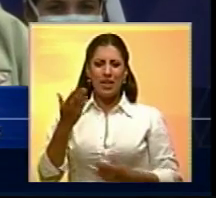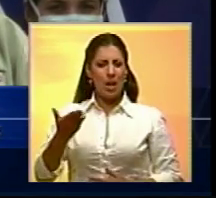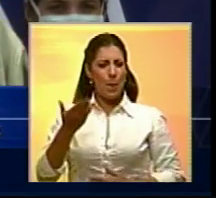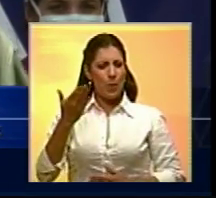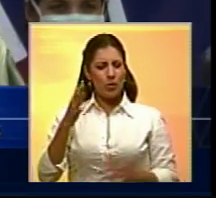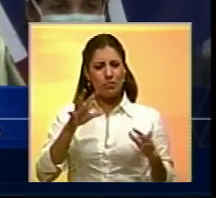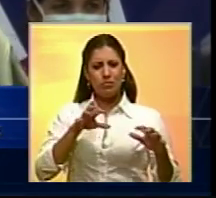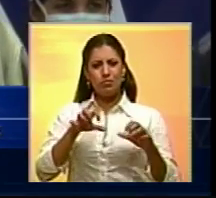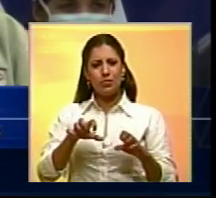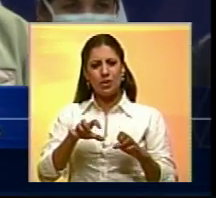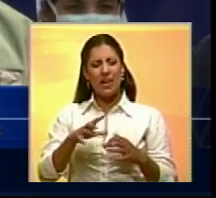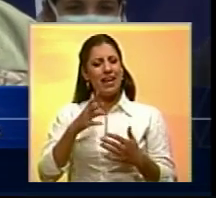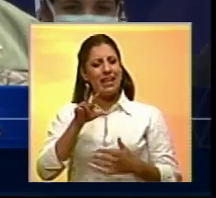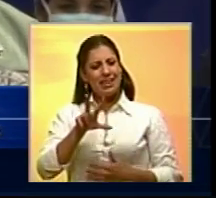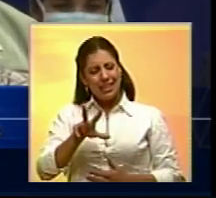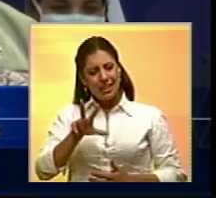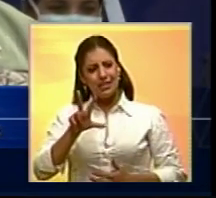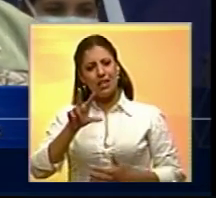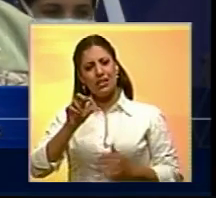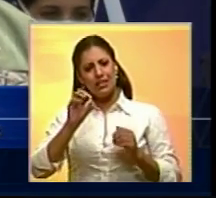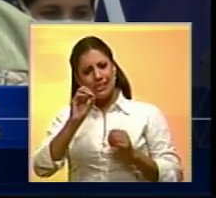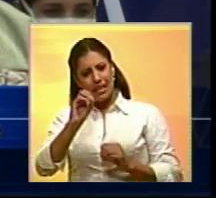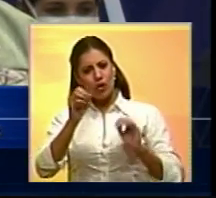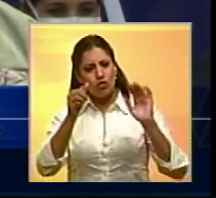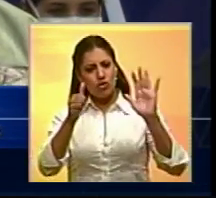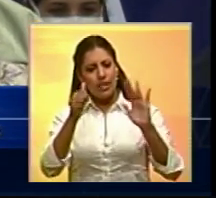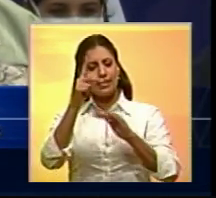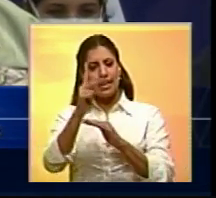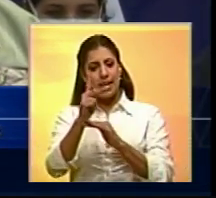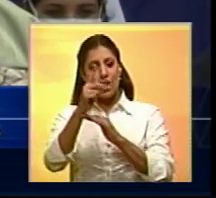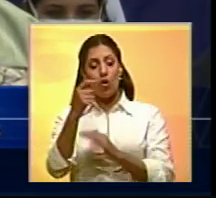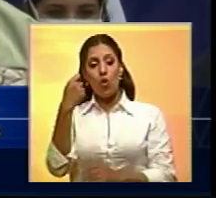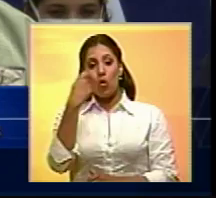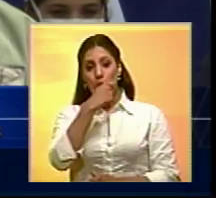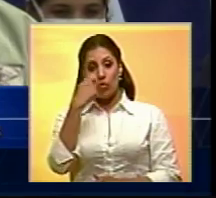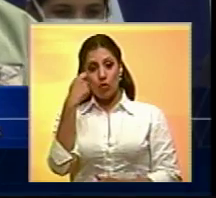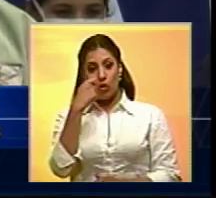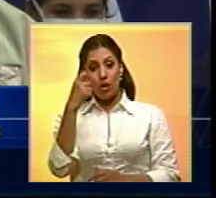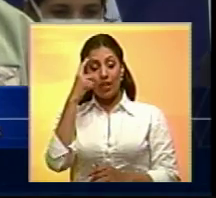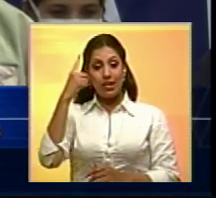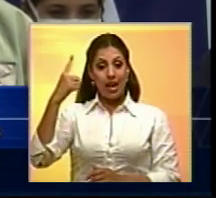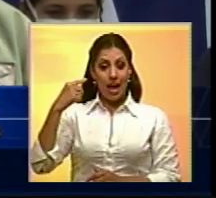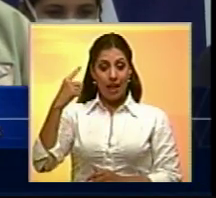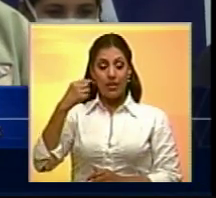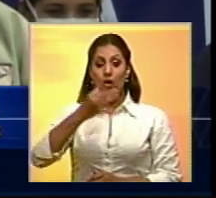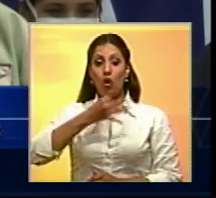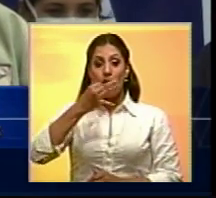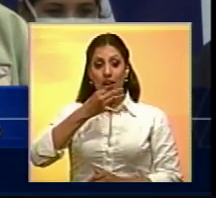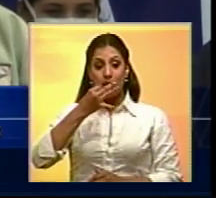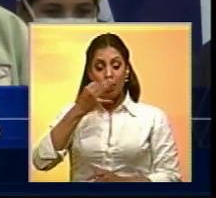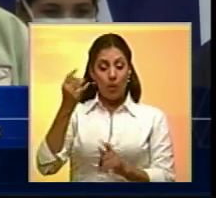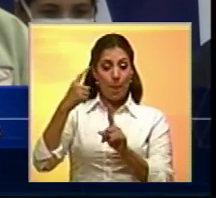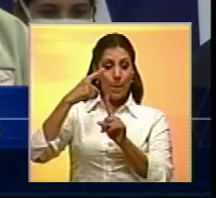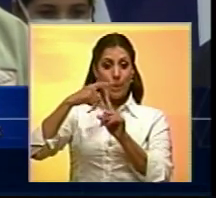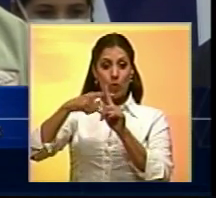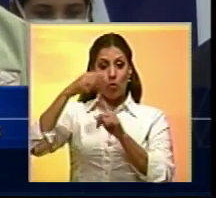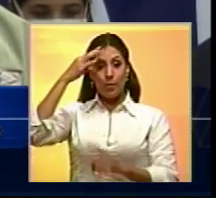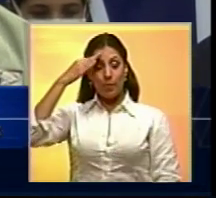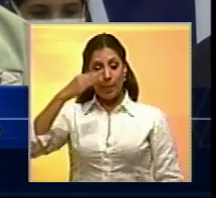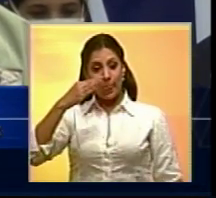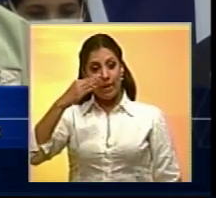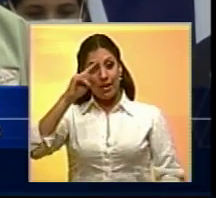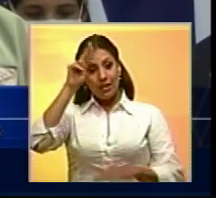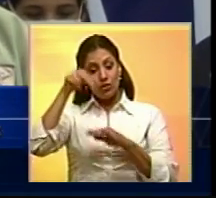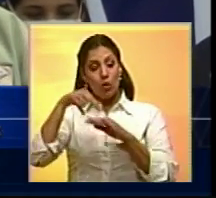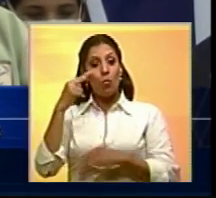importante incautación, 306 kilos de cocaína, que en el día de ayer, en horas de la tarde, la Guardia